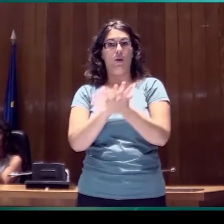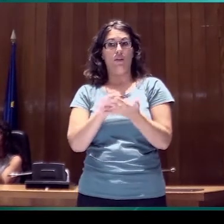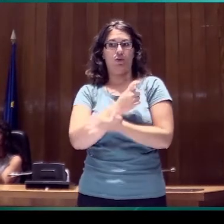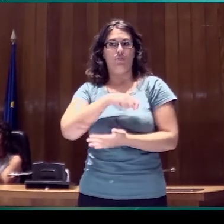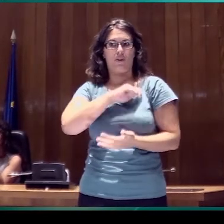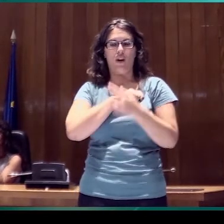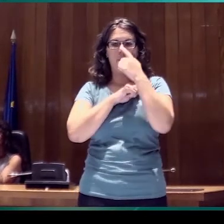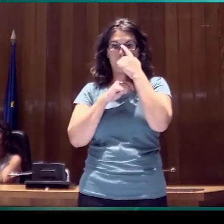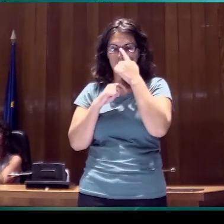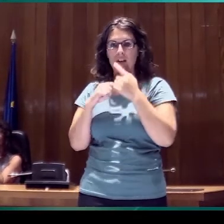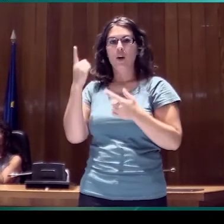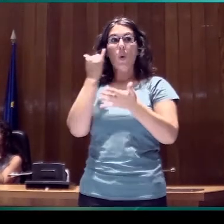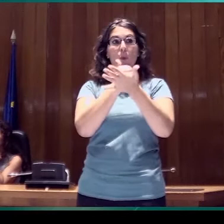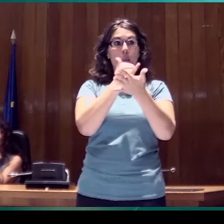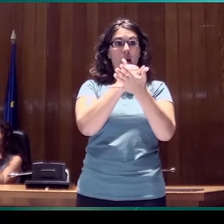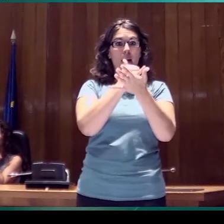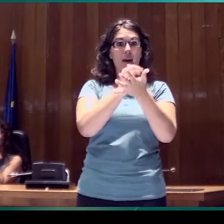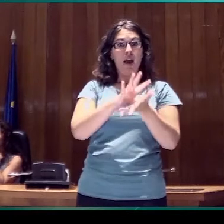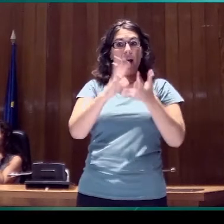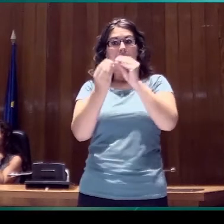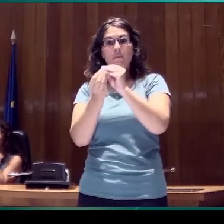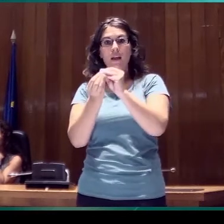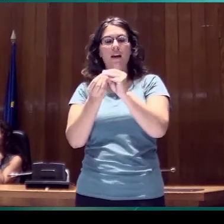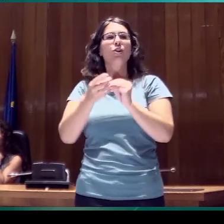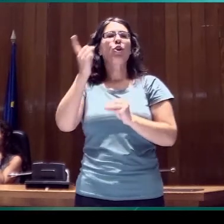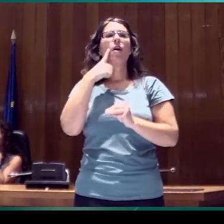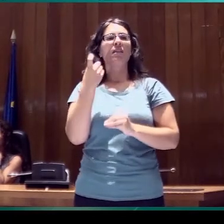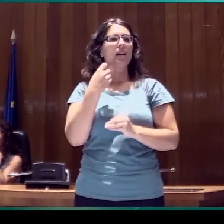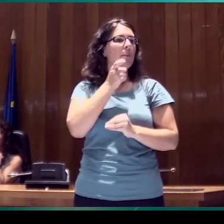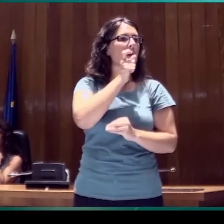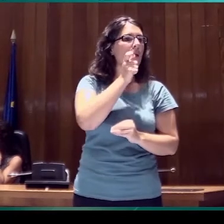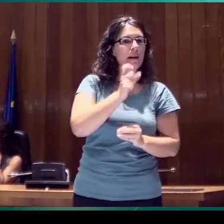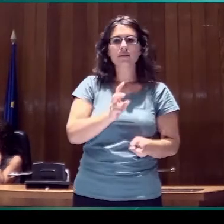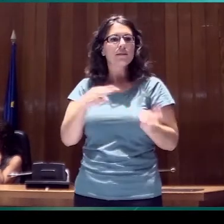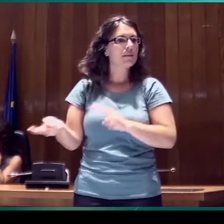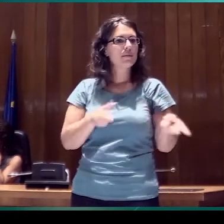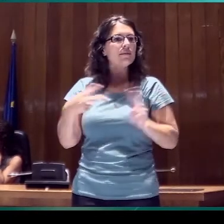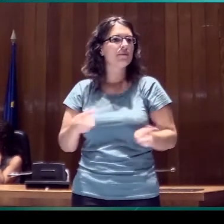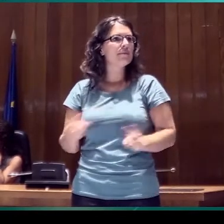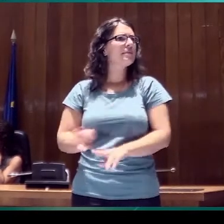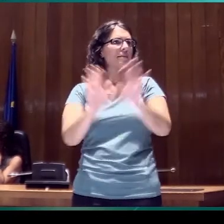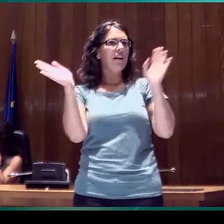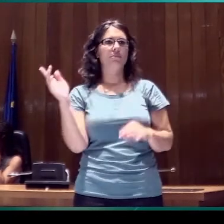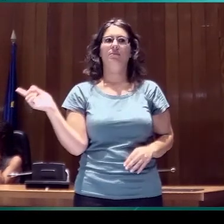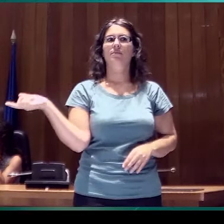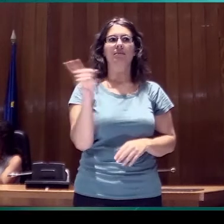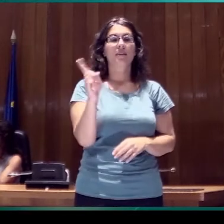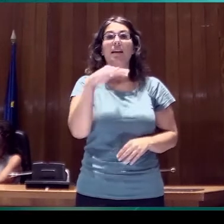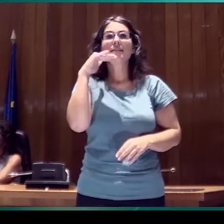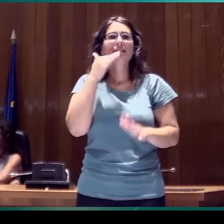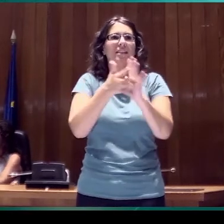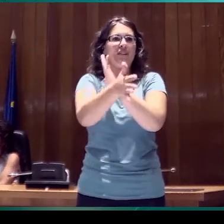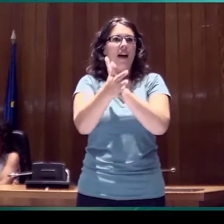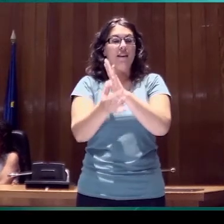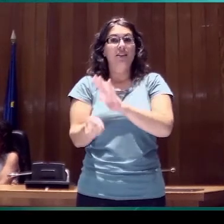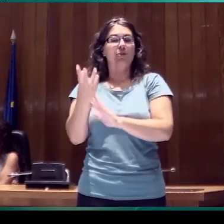Adaptar una prueba no es una simple traducción. Hay que, en realidad, casi casi que construir una nueva o